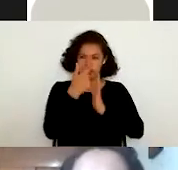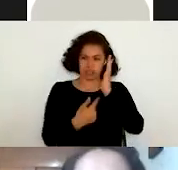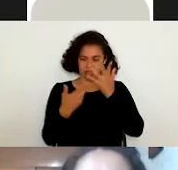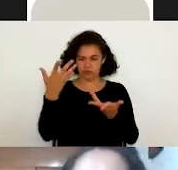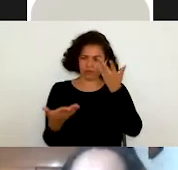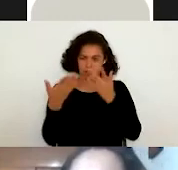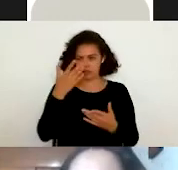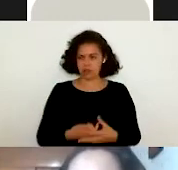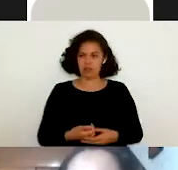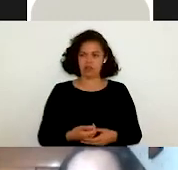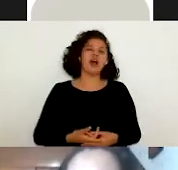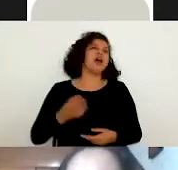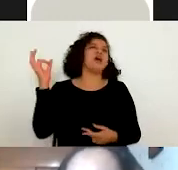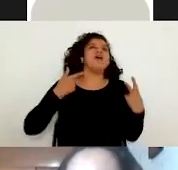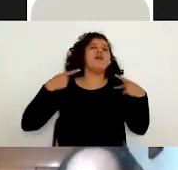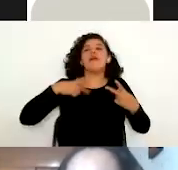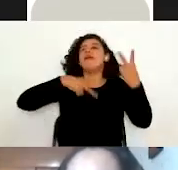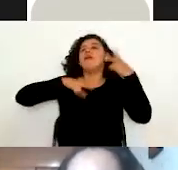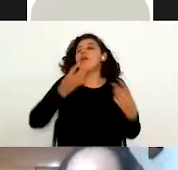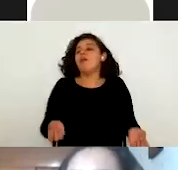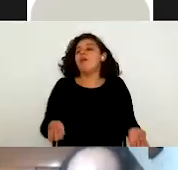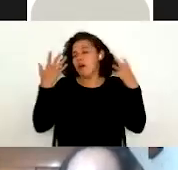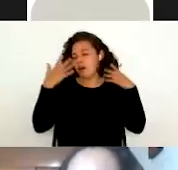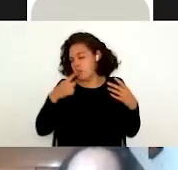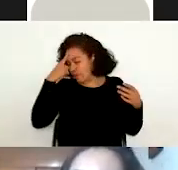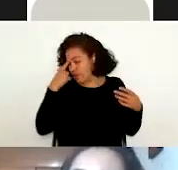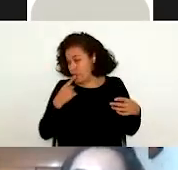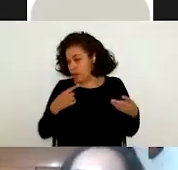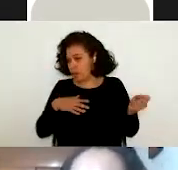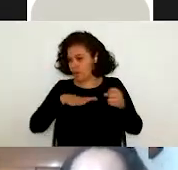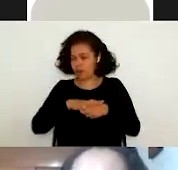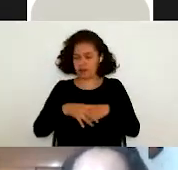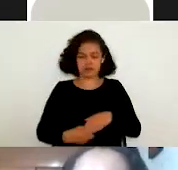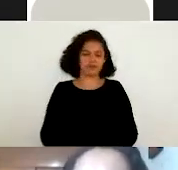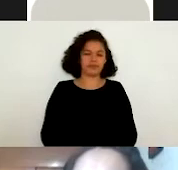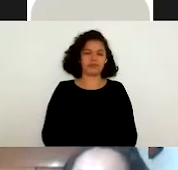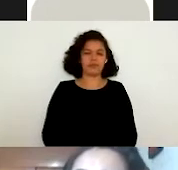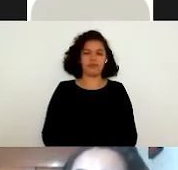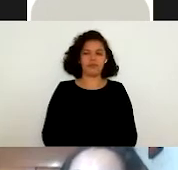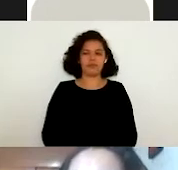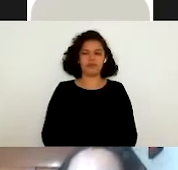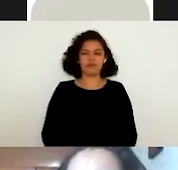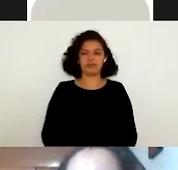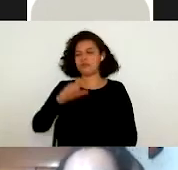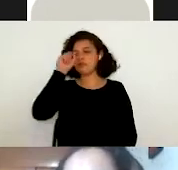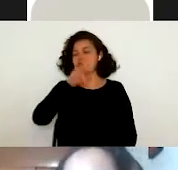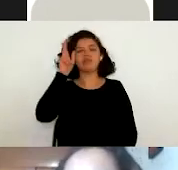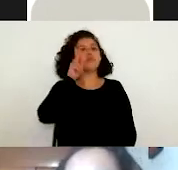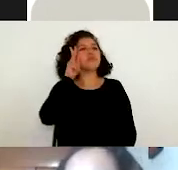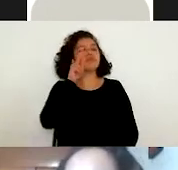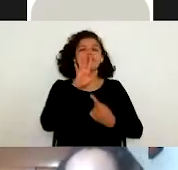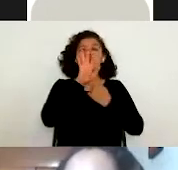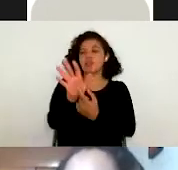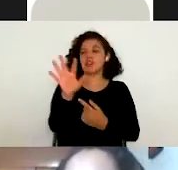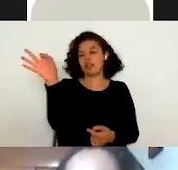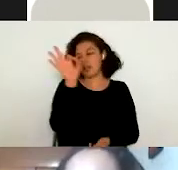diga cuántas personas asistieron, con qué perfiles, ¿no? Podemos también tener un portafolio de evidencias, ya sea que